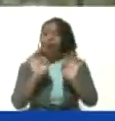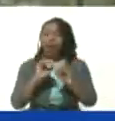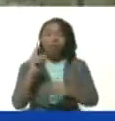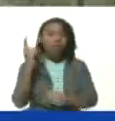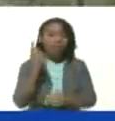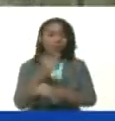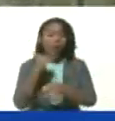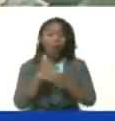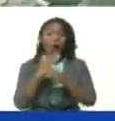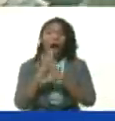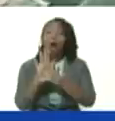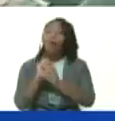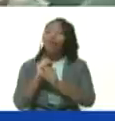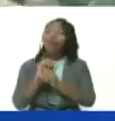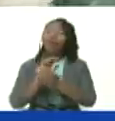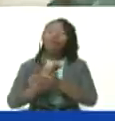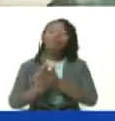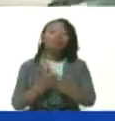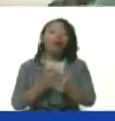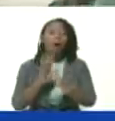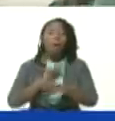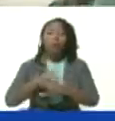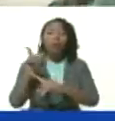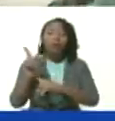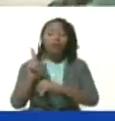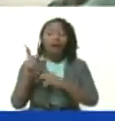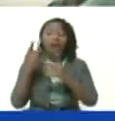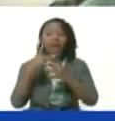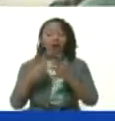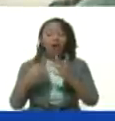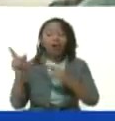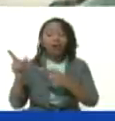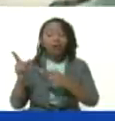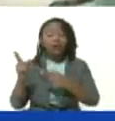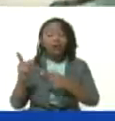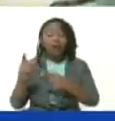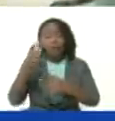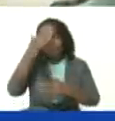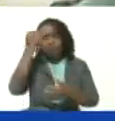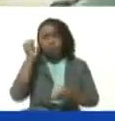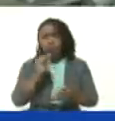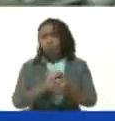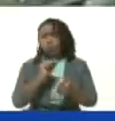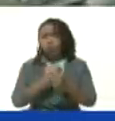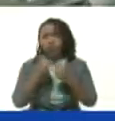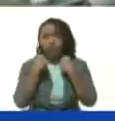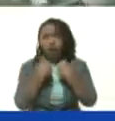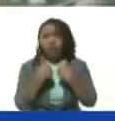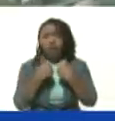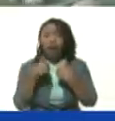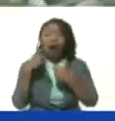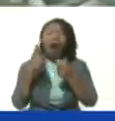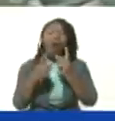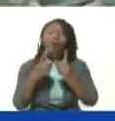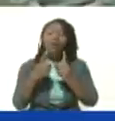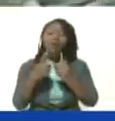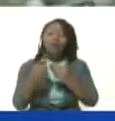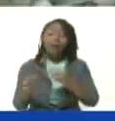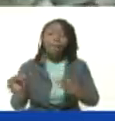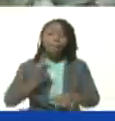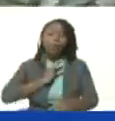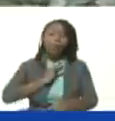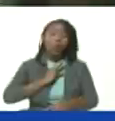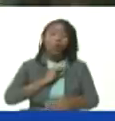confiarse, porque esa variante Delta es brutal. A veces ataca y